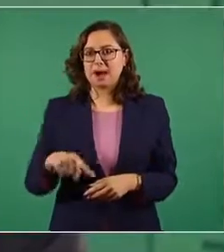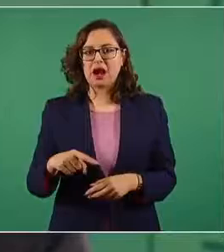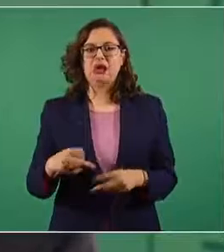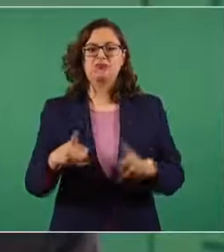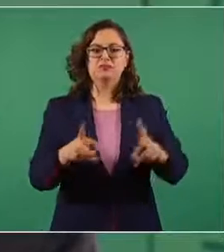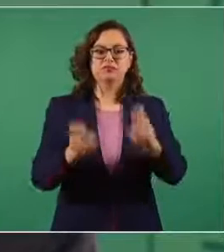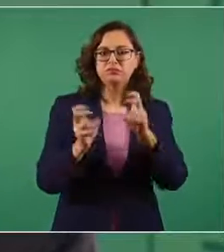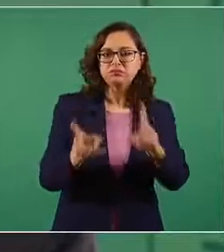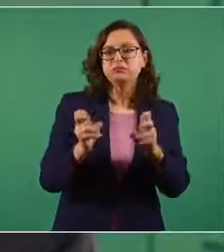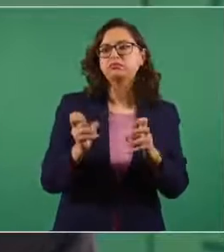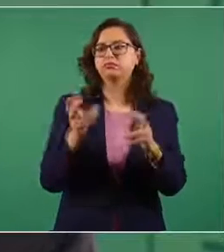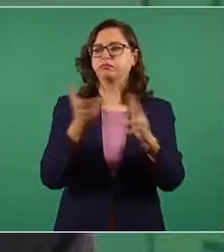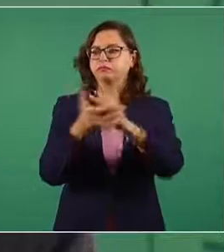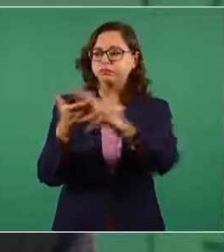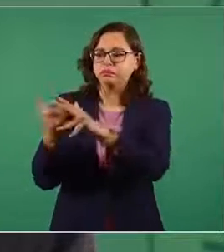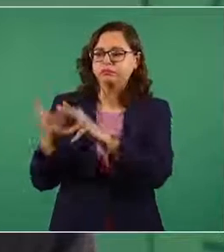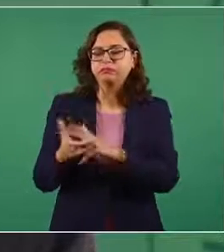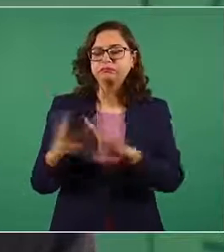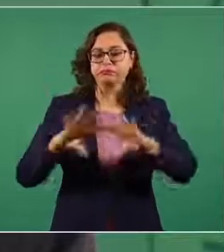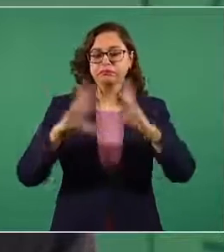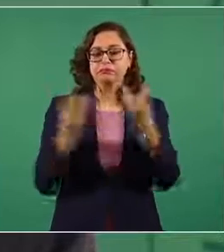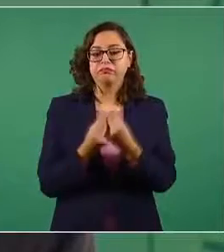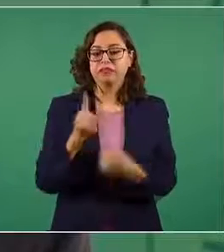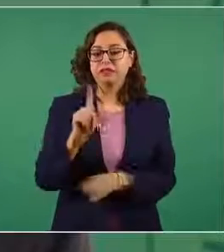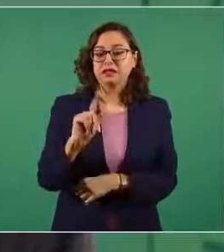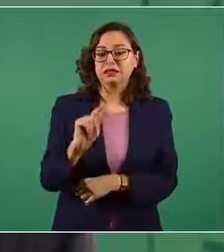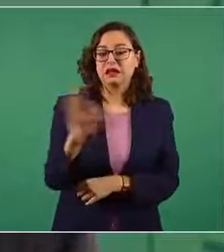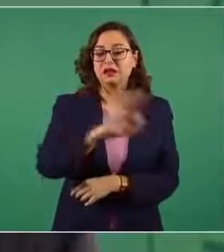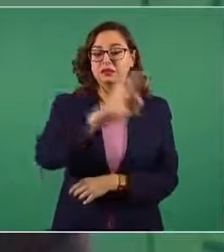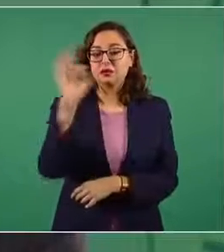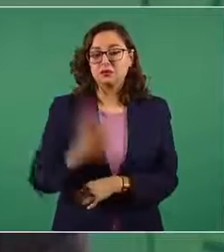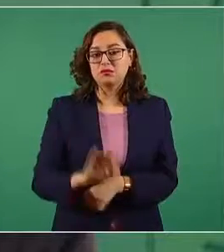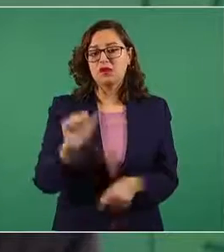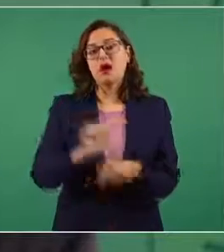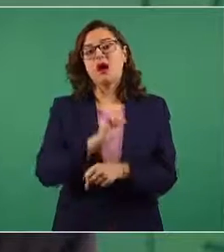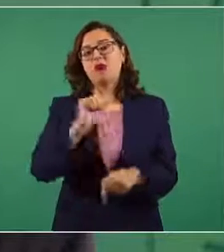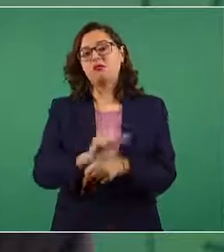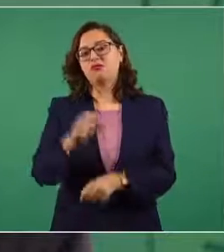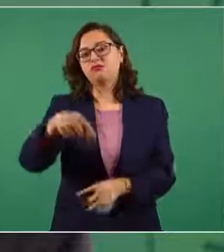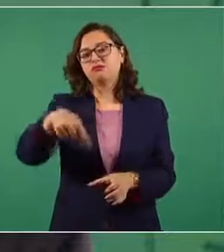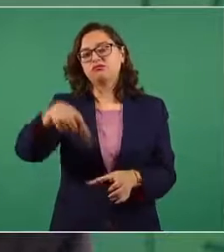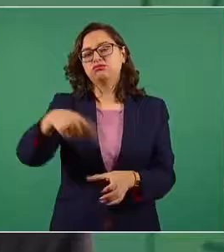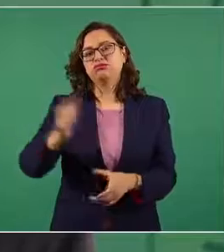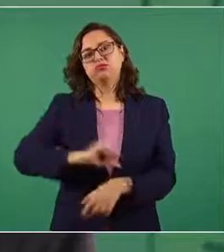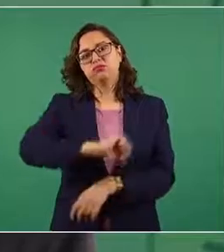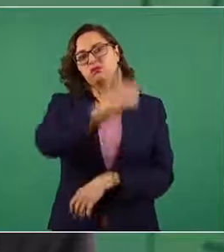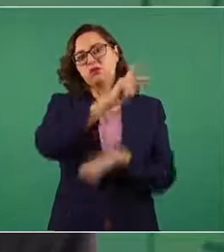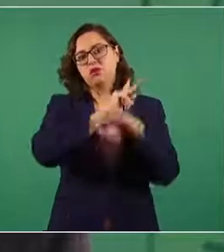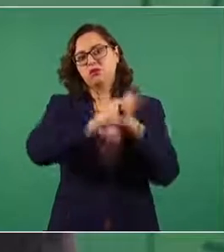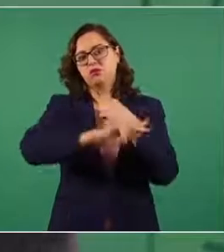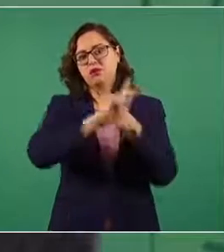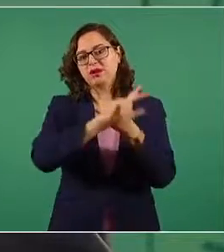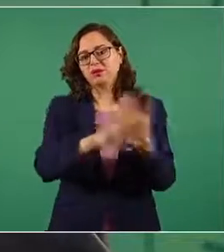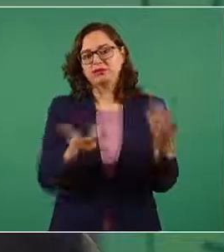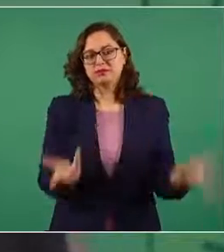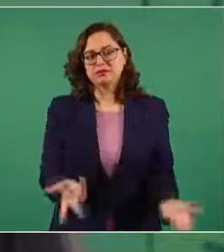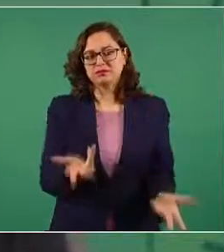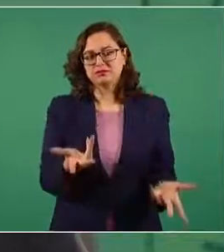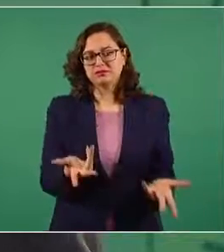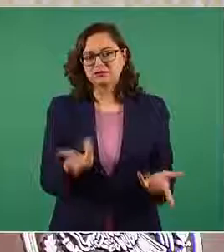considerable, habló del 70%, son carros irregulares y no se